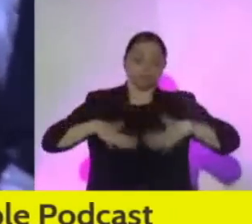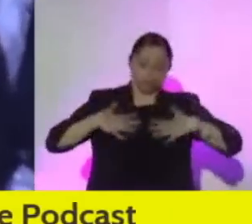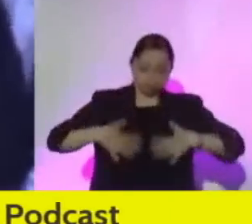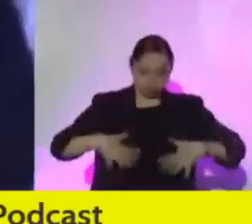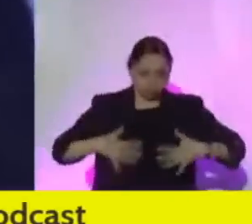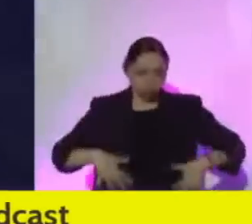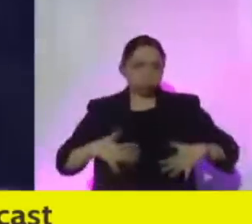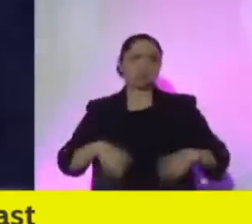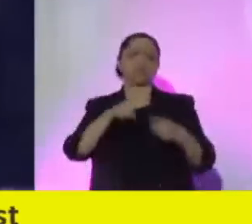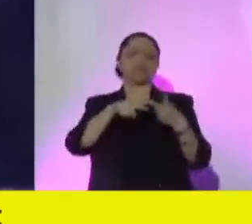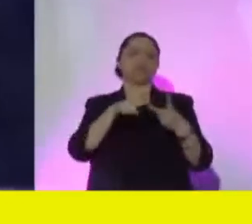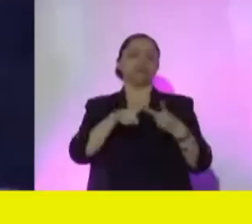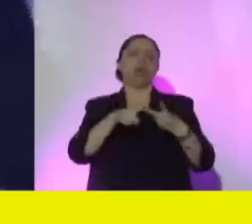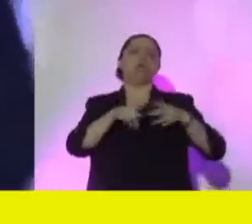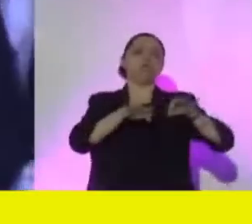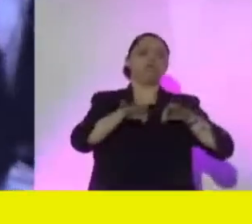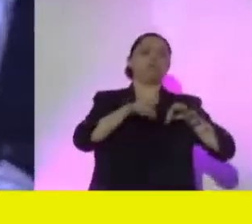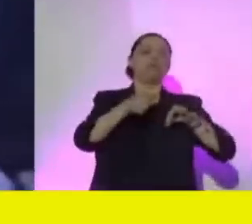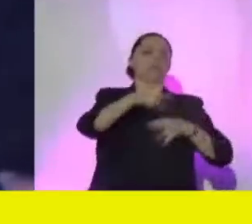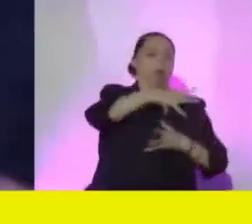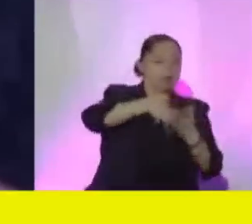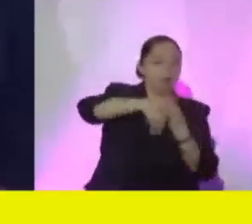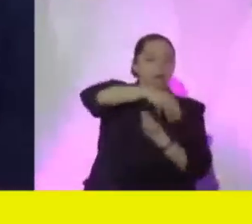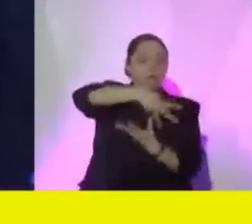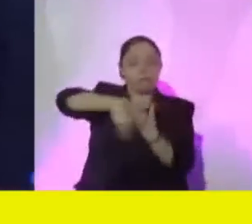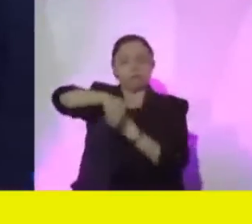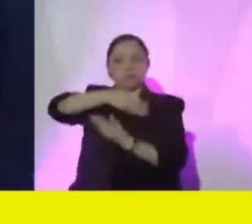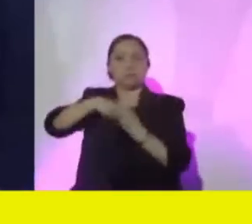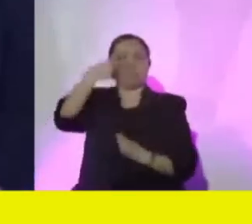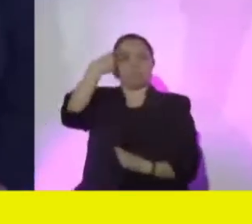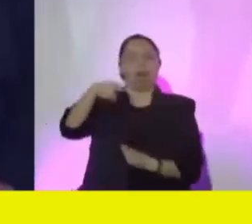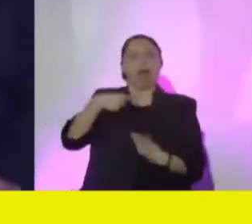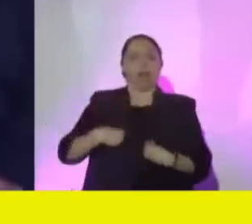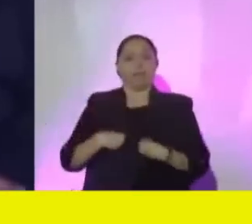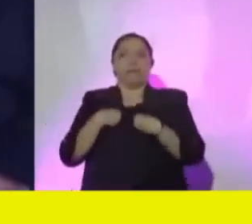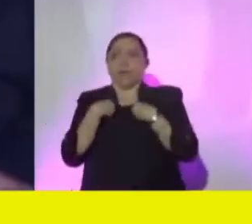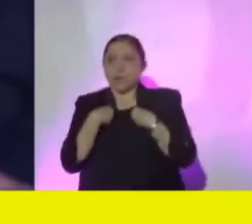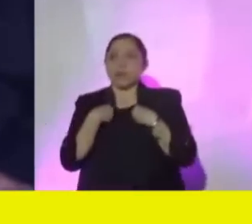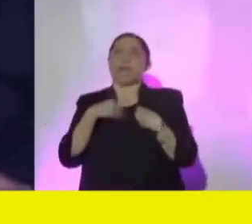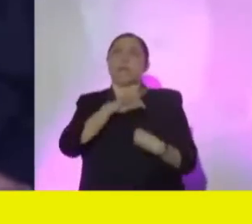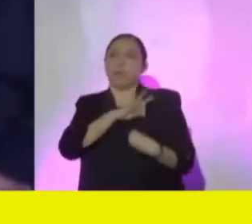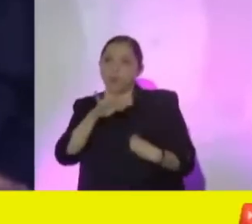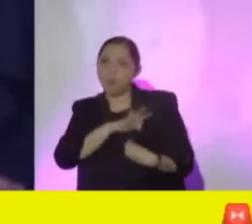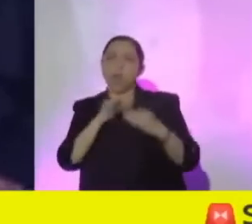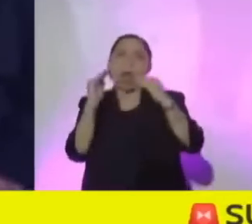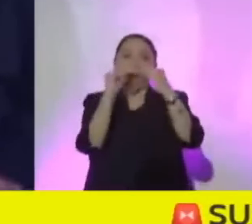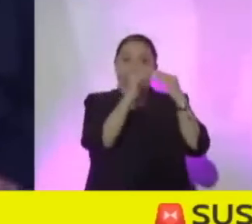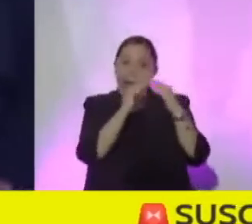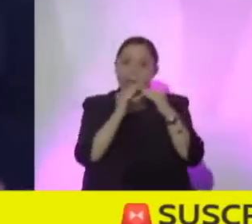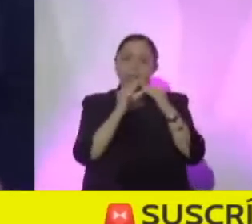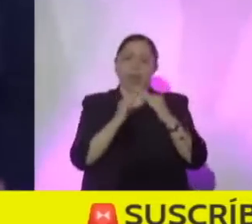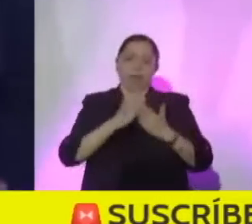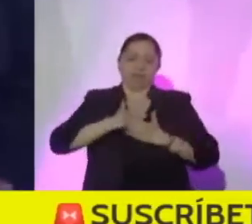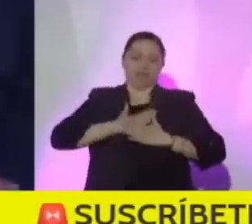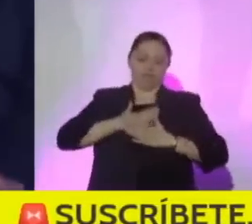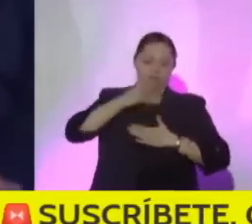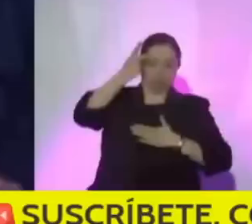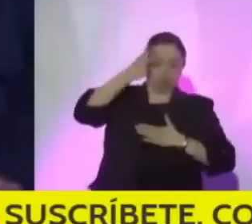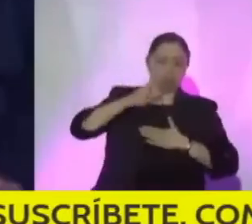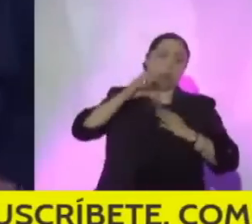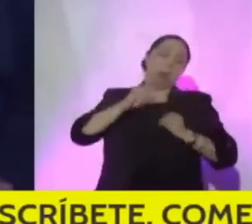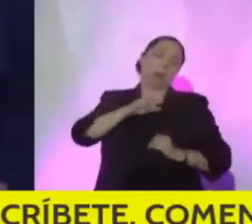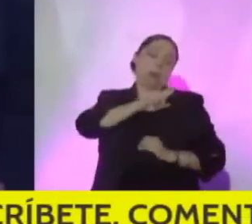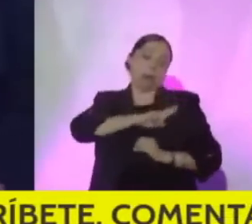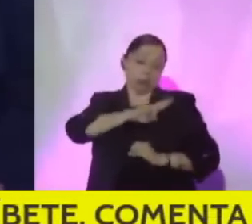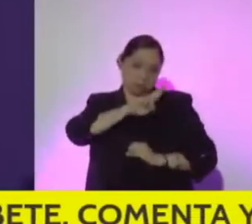tenemos ingresos suficientes para acceder a una vida a una vivienda propia o rentada un país donde se tien